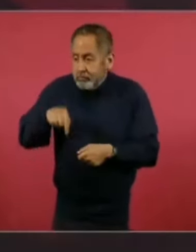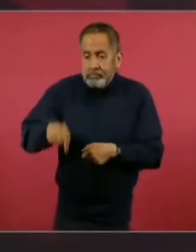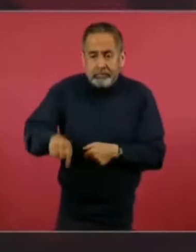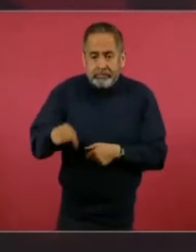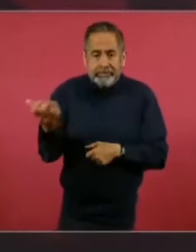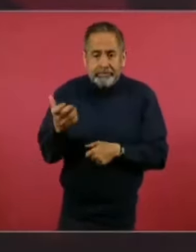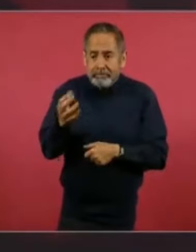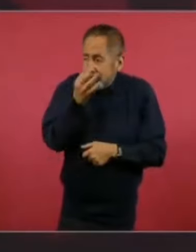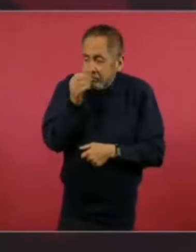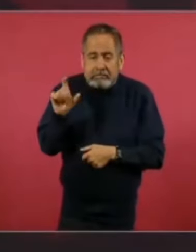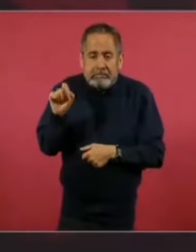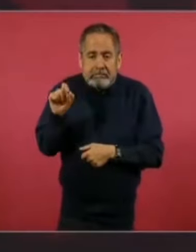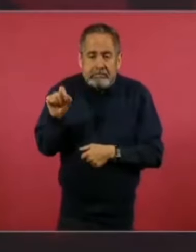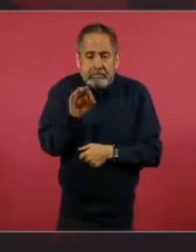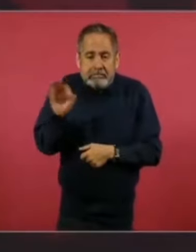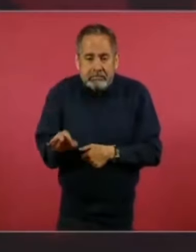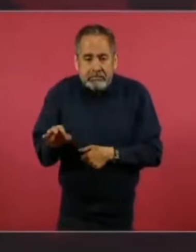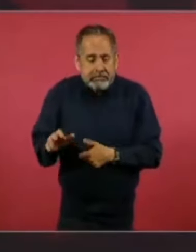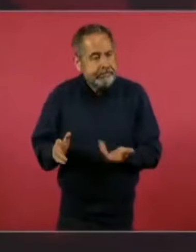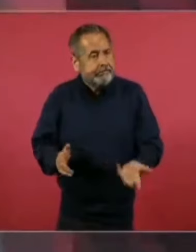Cuando la crisis por el huachicol,